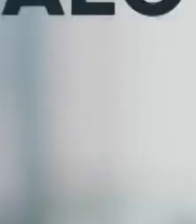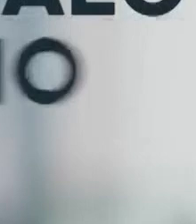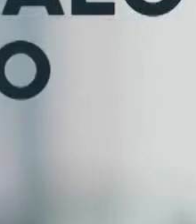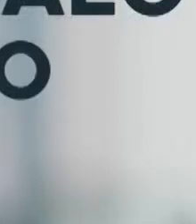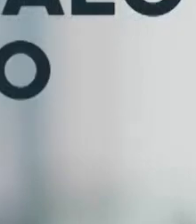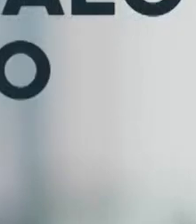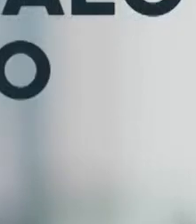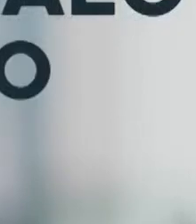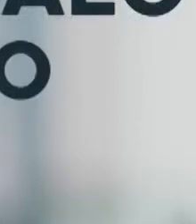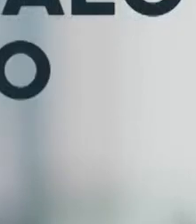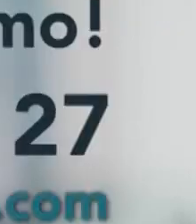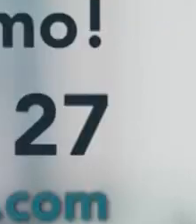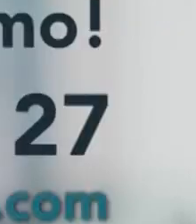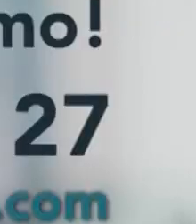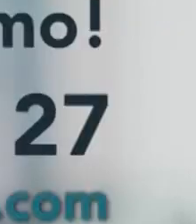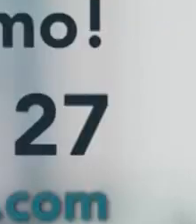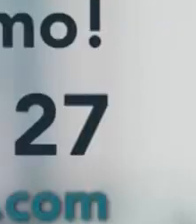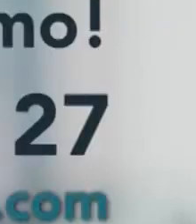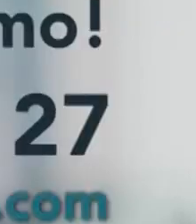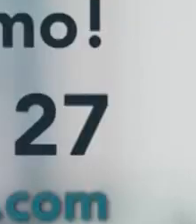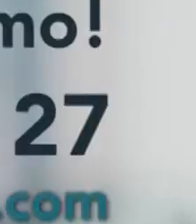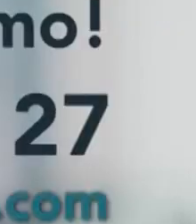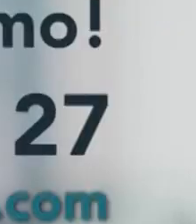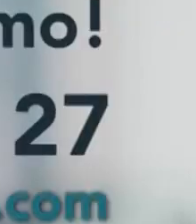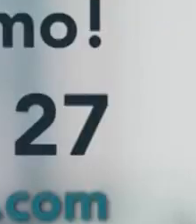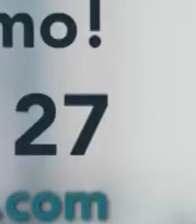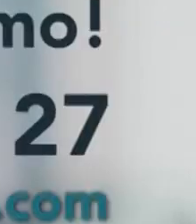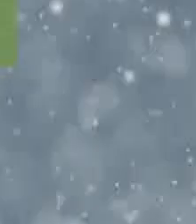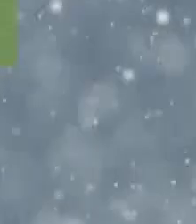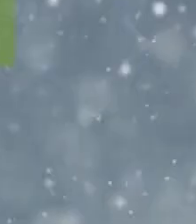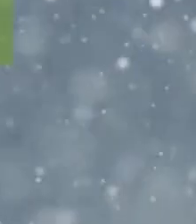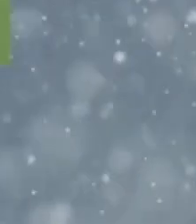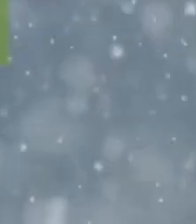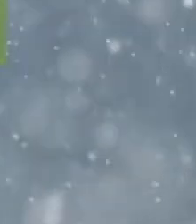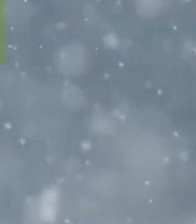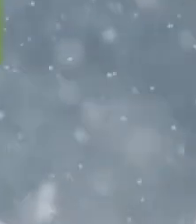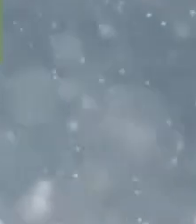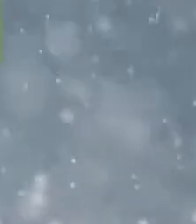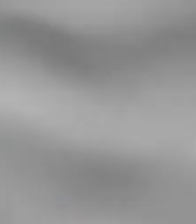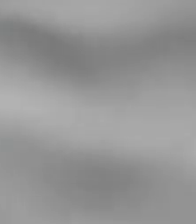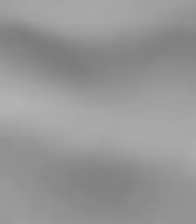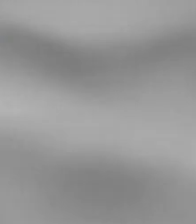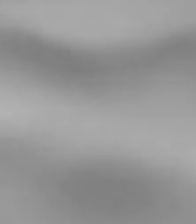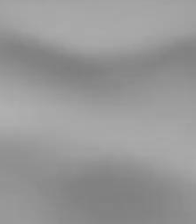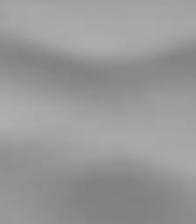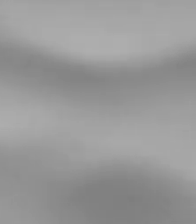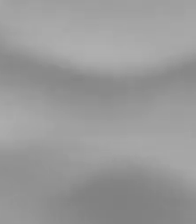Ven, compruébalo tú mismo. Te sorprenderás con los resultados.